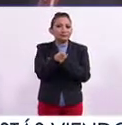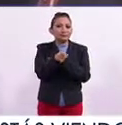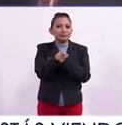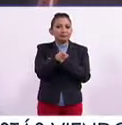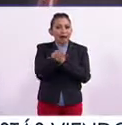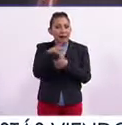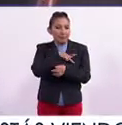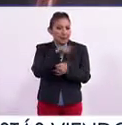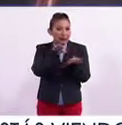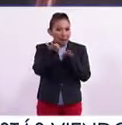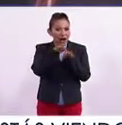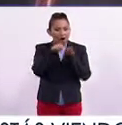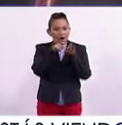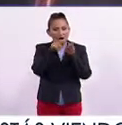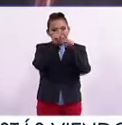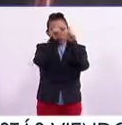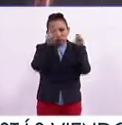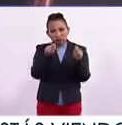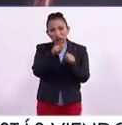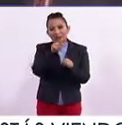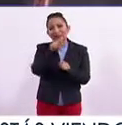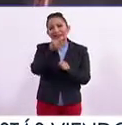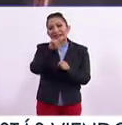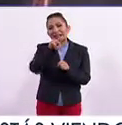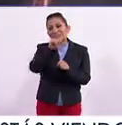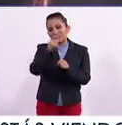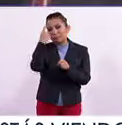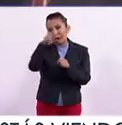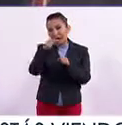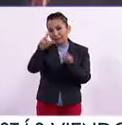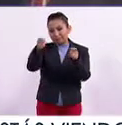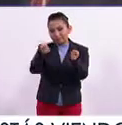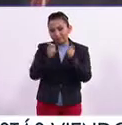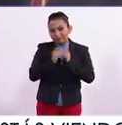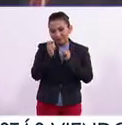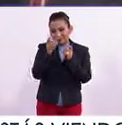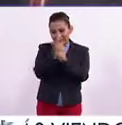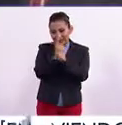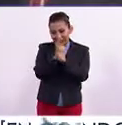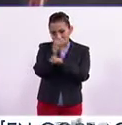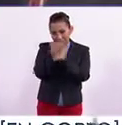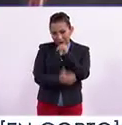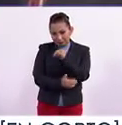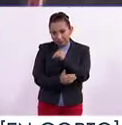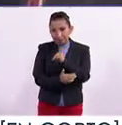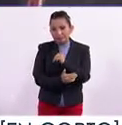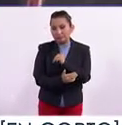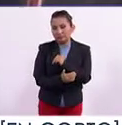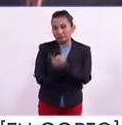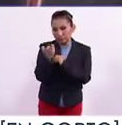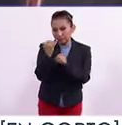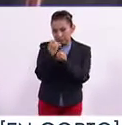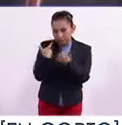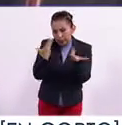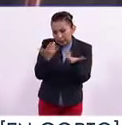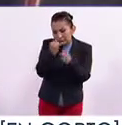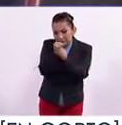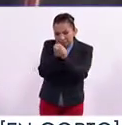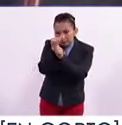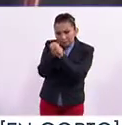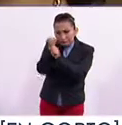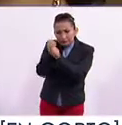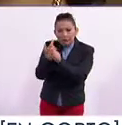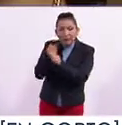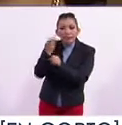de licenciatura. Hice una parte de investigación experimental